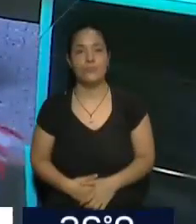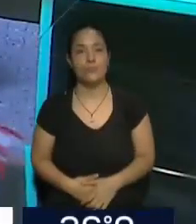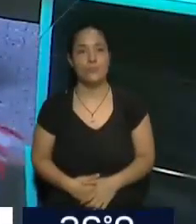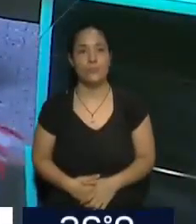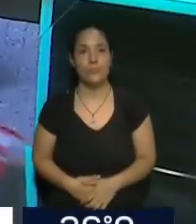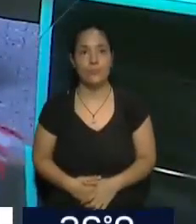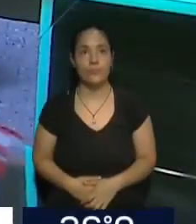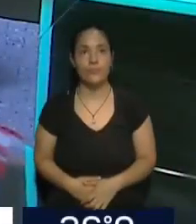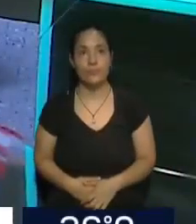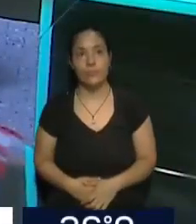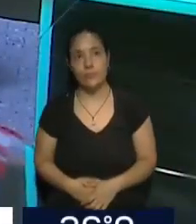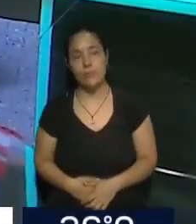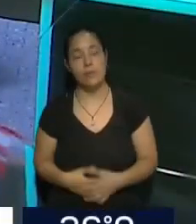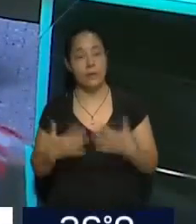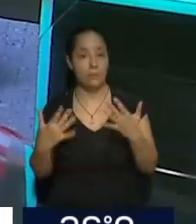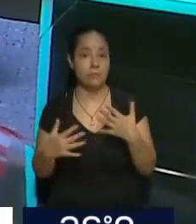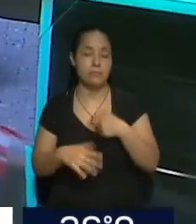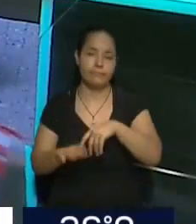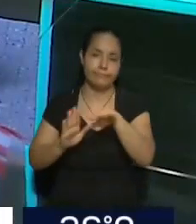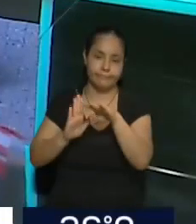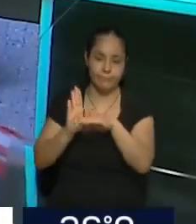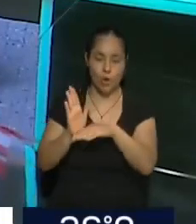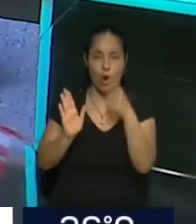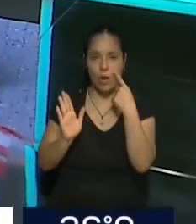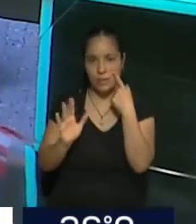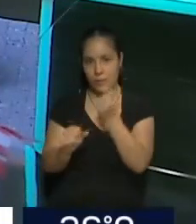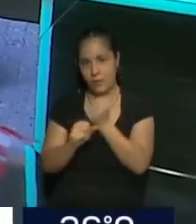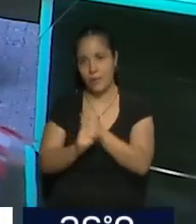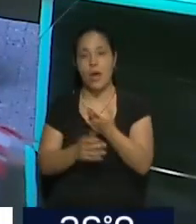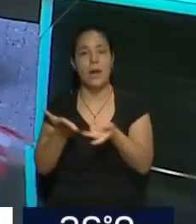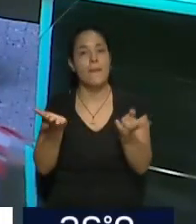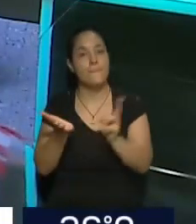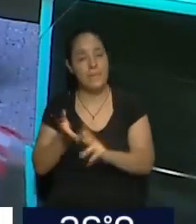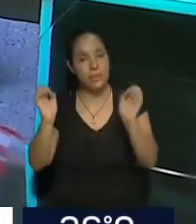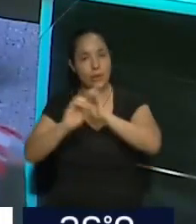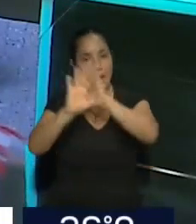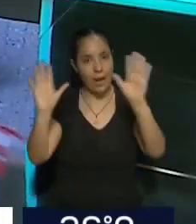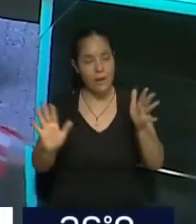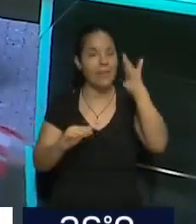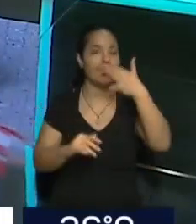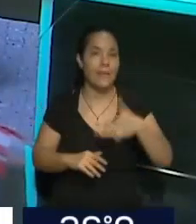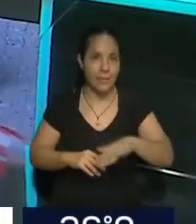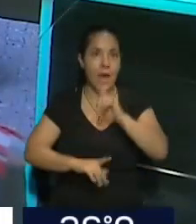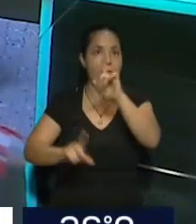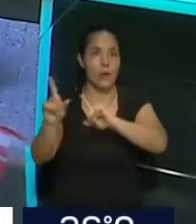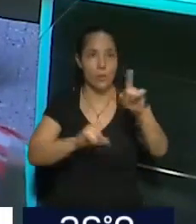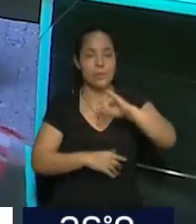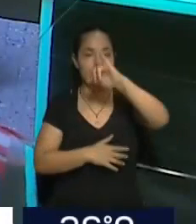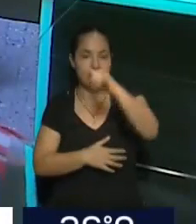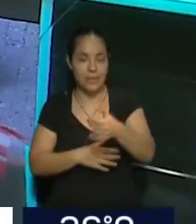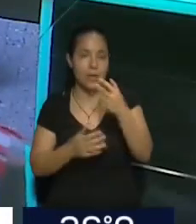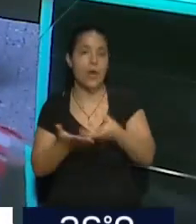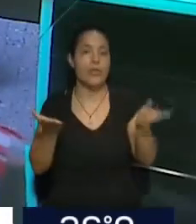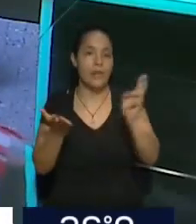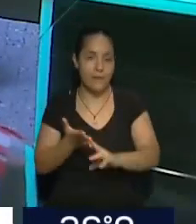Bueno, en líneas generales ya conocemos cómo va a ser el operativo, pero igualmente vamos a pasar en blanco, se evita alguna obstrucción. Así temas, es, ¿no?